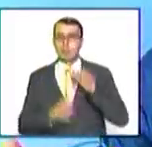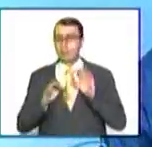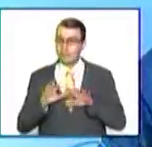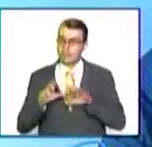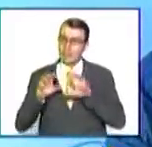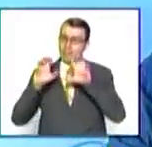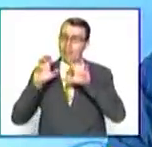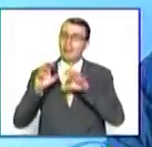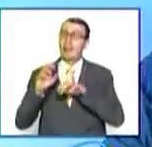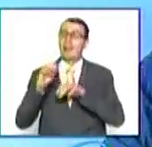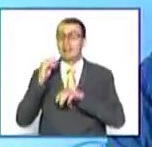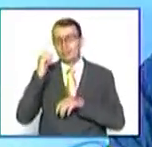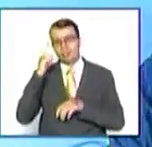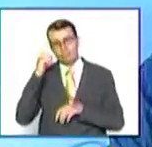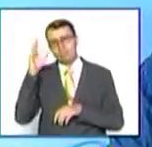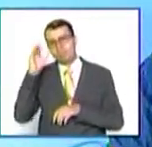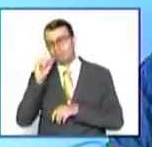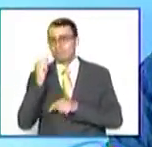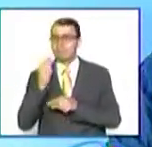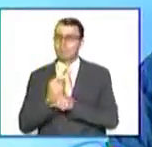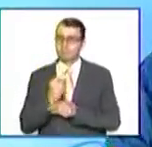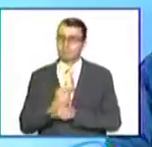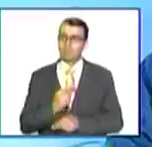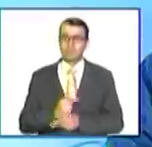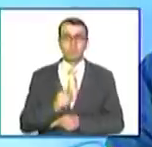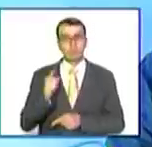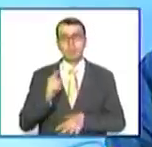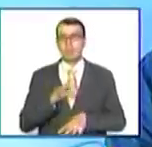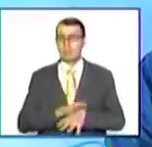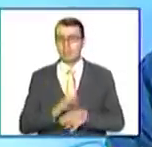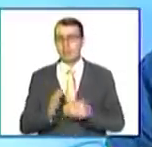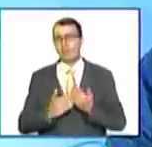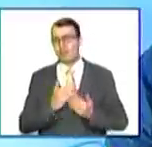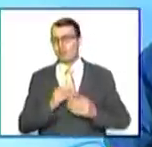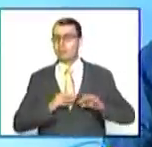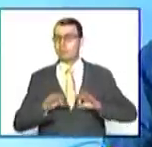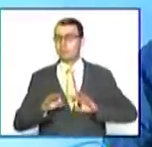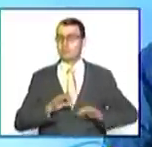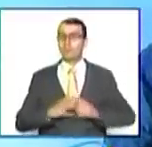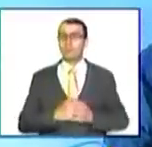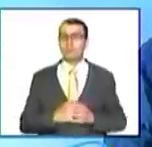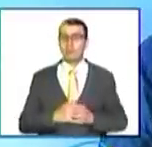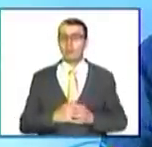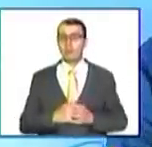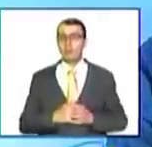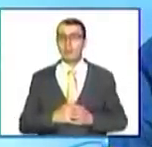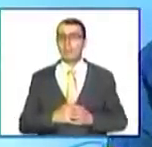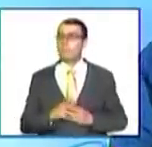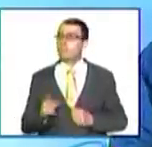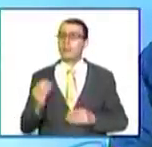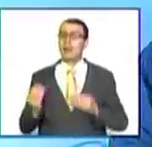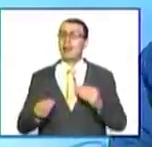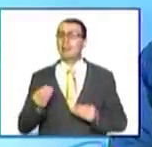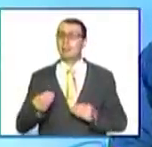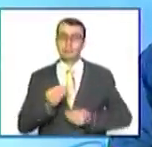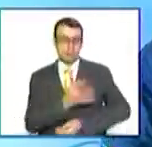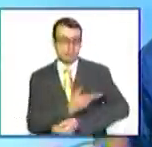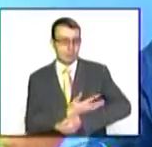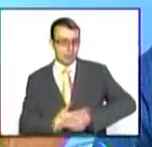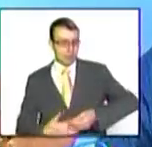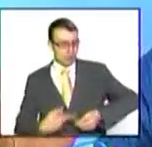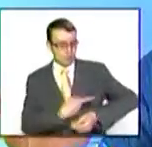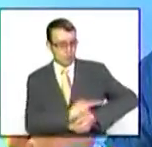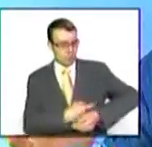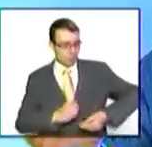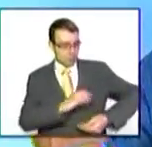vez se familiaricen más con la medicina. Ahora, lo que se hace es sacar la sangre y se lleva a